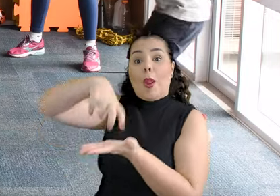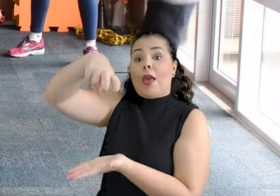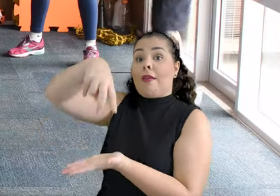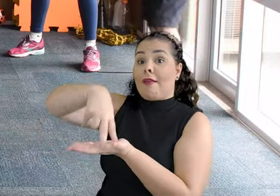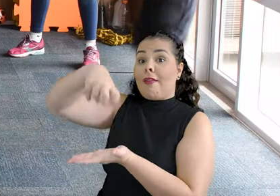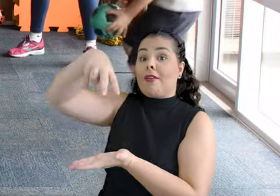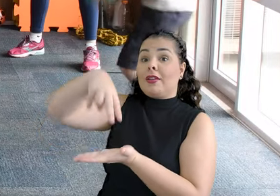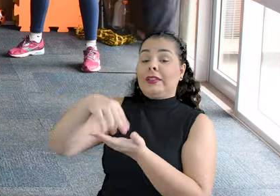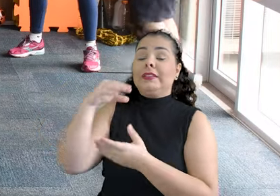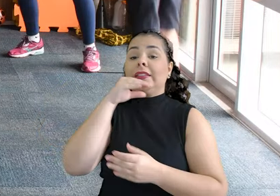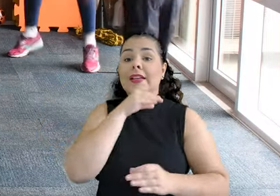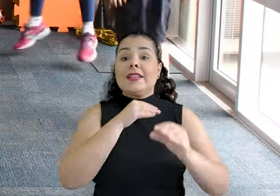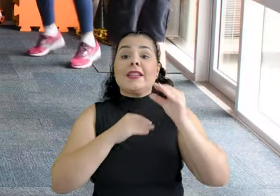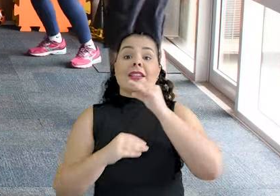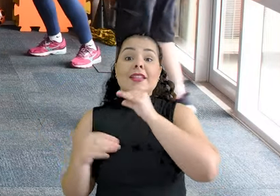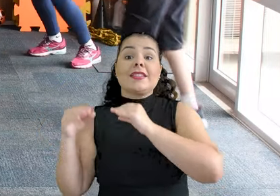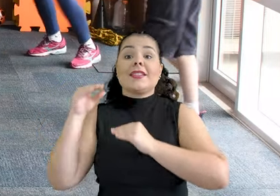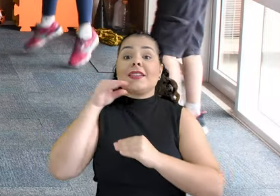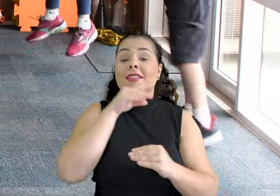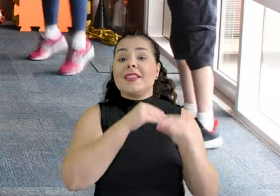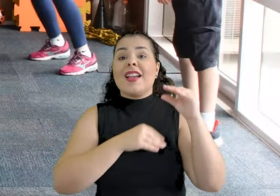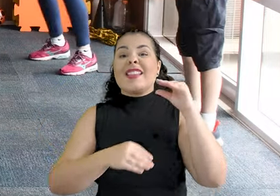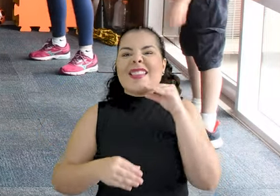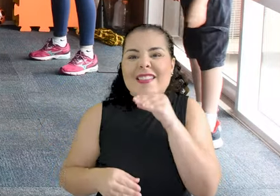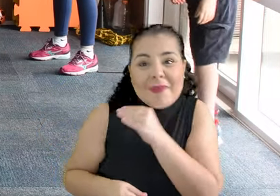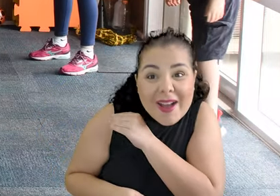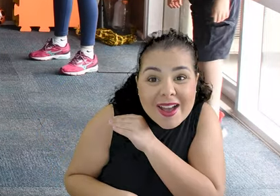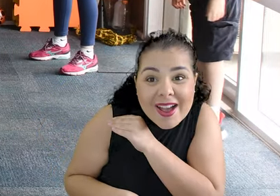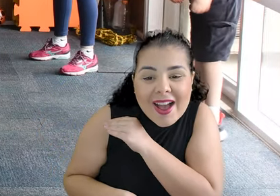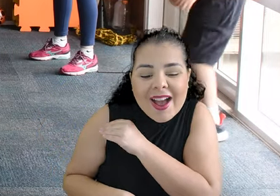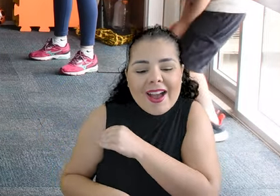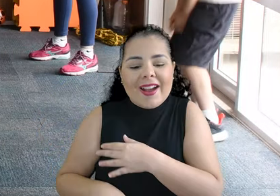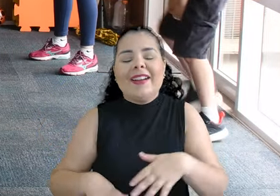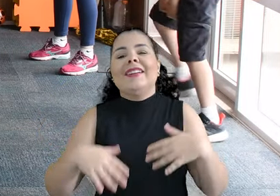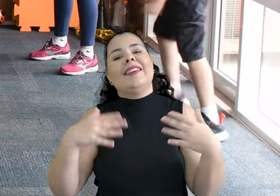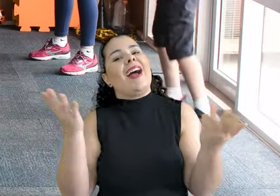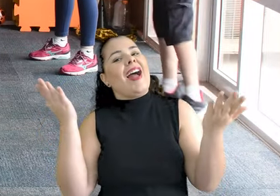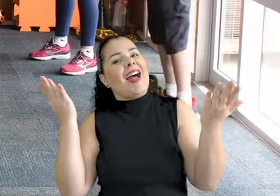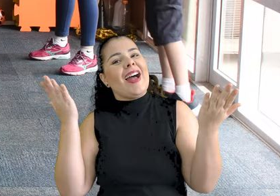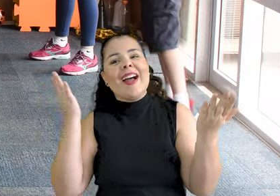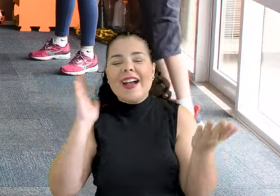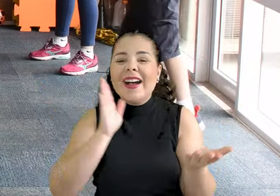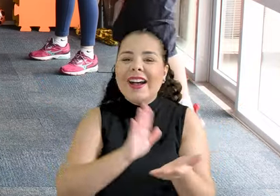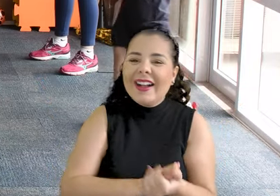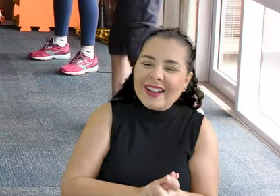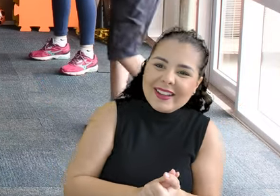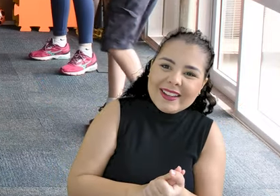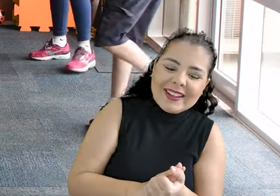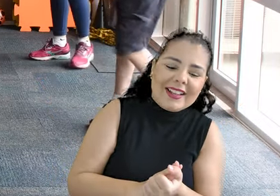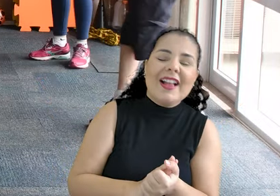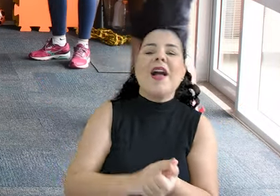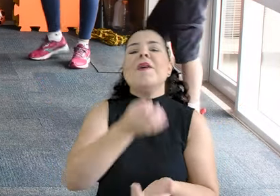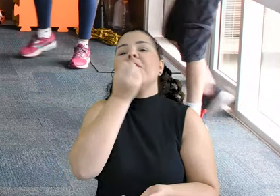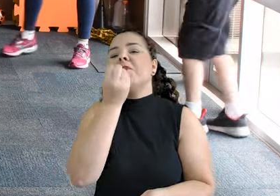quente, quente, quente, quente. Quente, quente, quem ganhou? Tudo